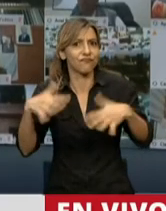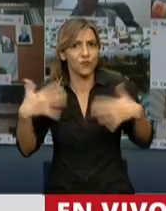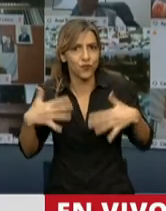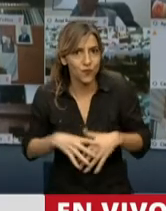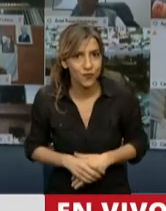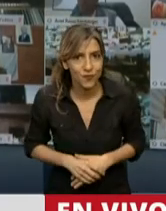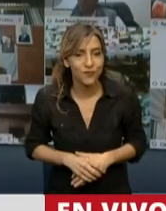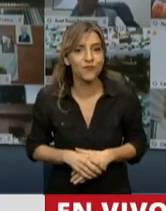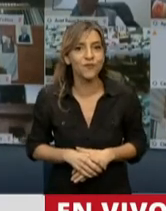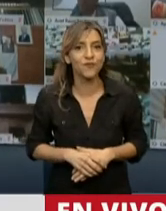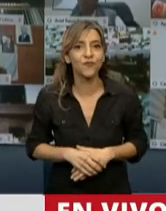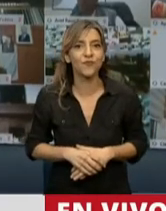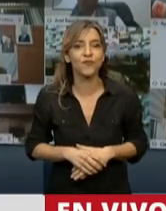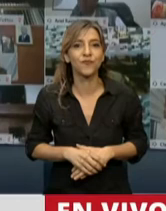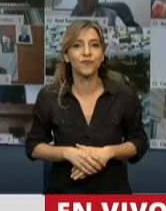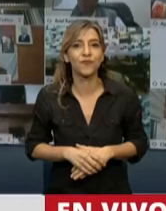ese momento.